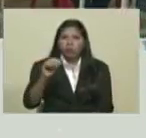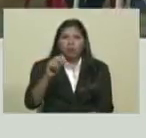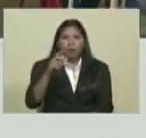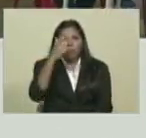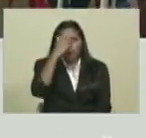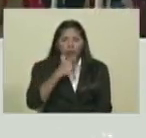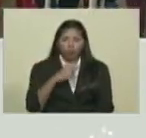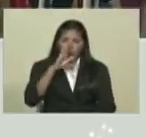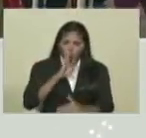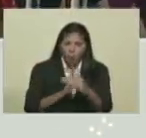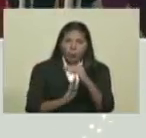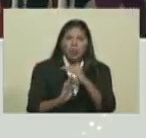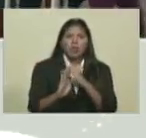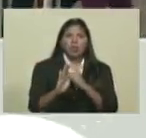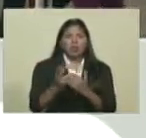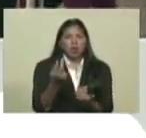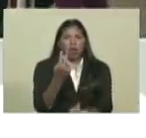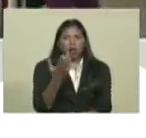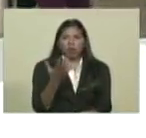gente de a pie,